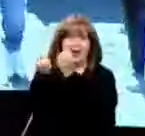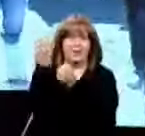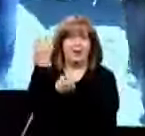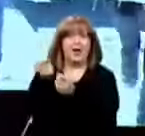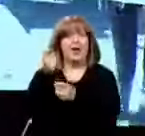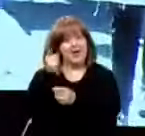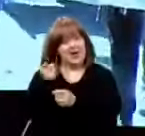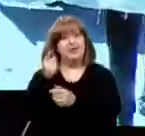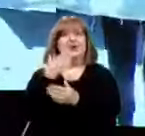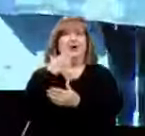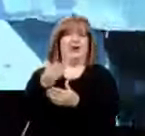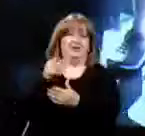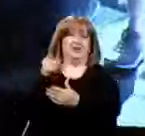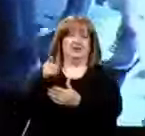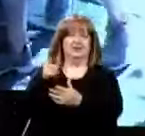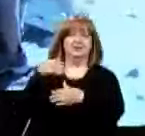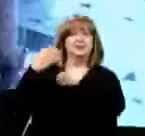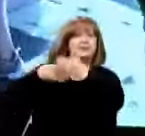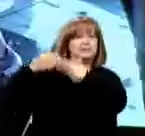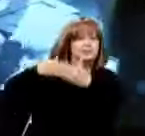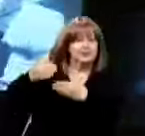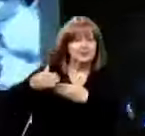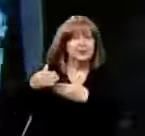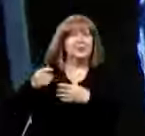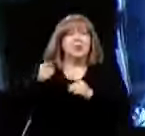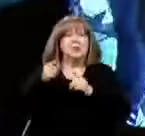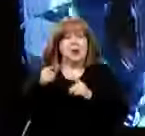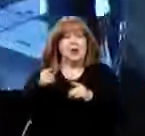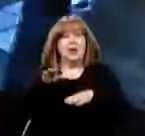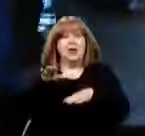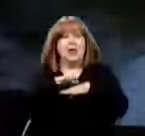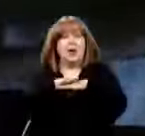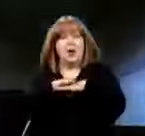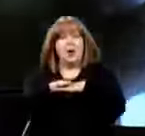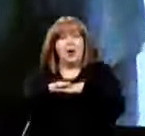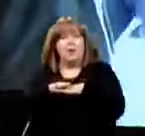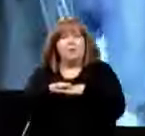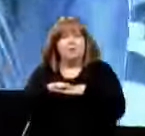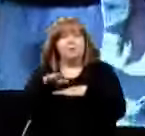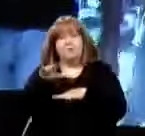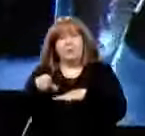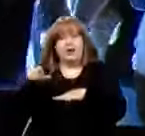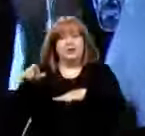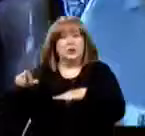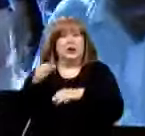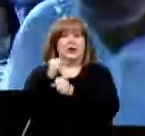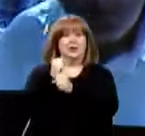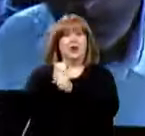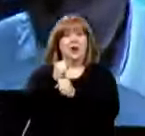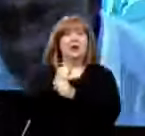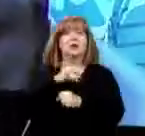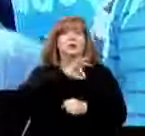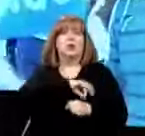mucha proyección en Mendoza, pero que tiene una base muy pauperizada en los últimos tiempos, golpeada por los